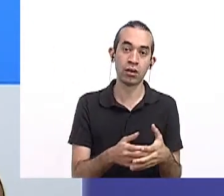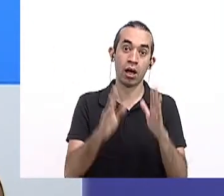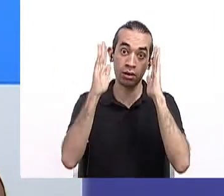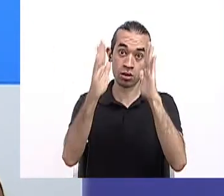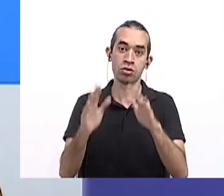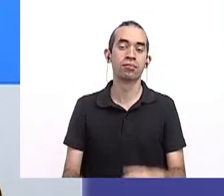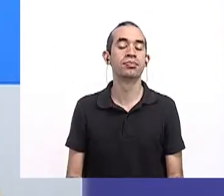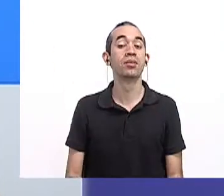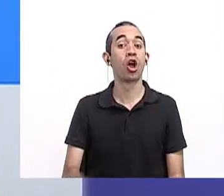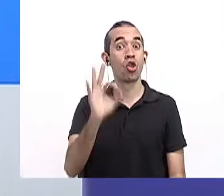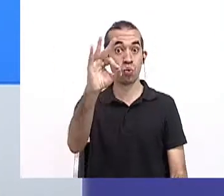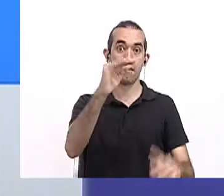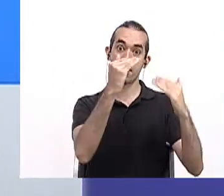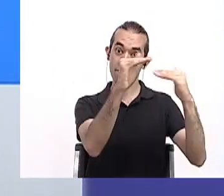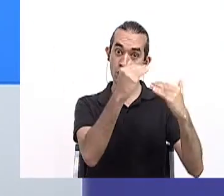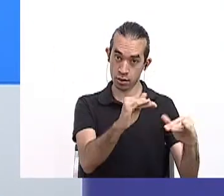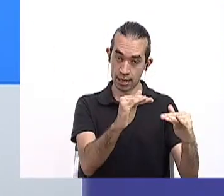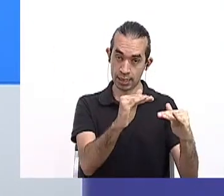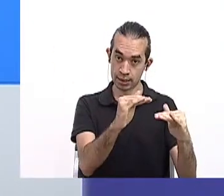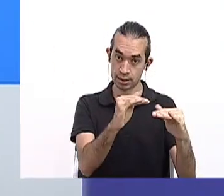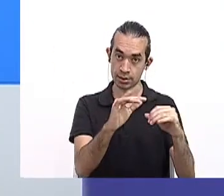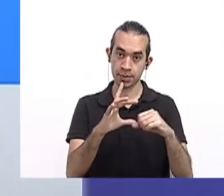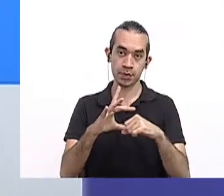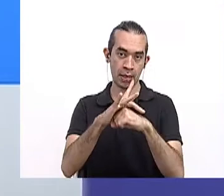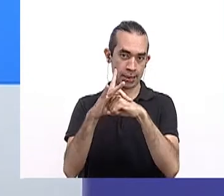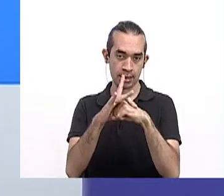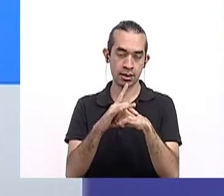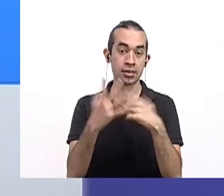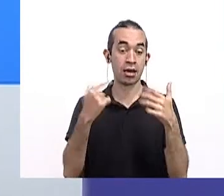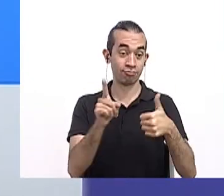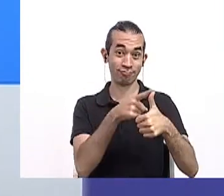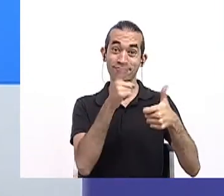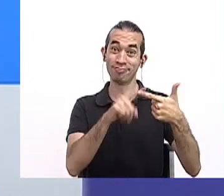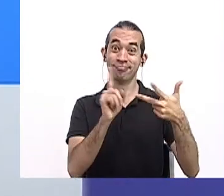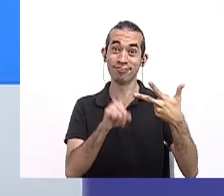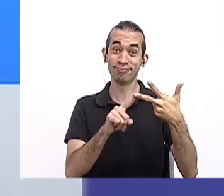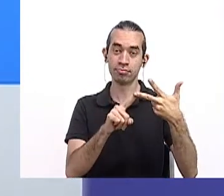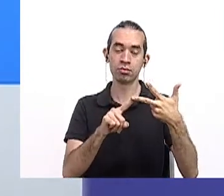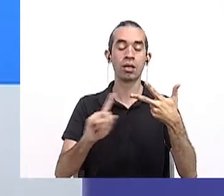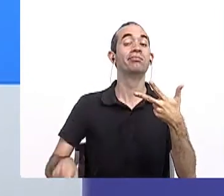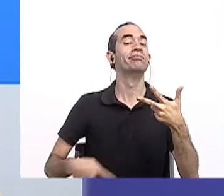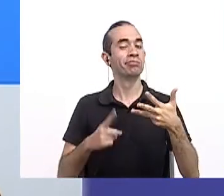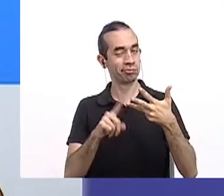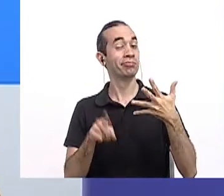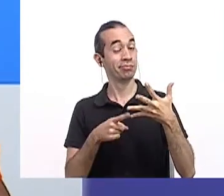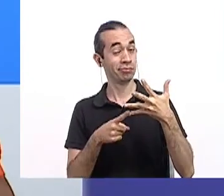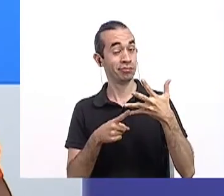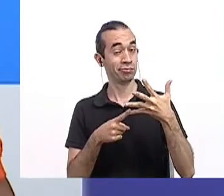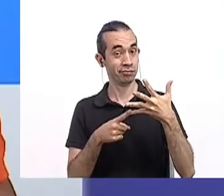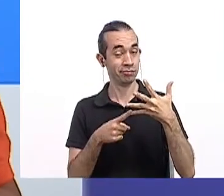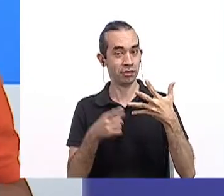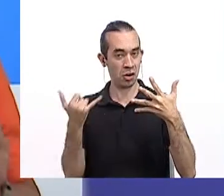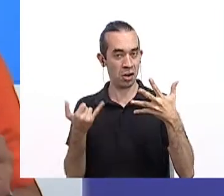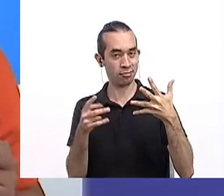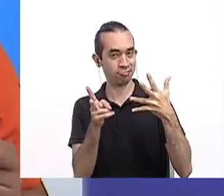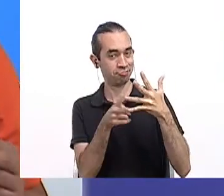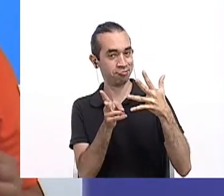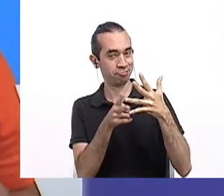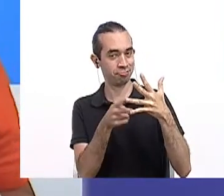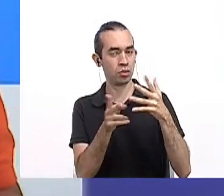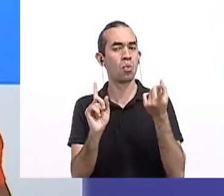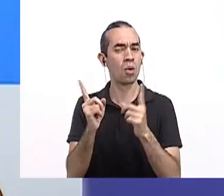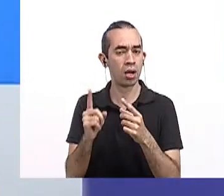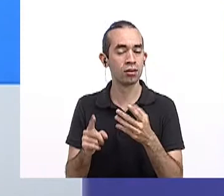ya estudiamos tres y en esta segunda parte vamos a estudiar dos más que son el exceso de nutrientes